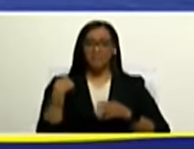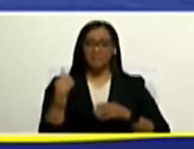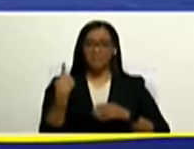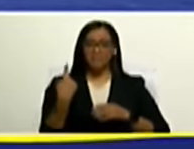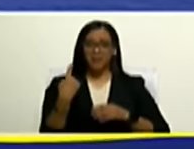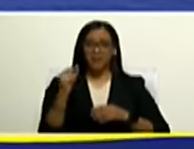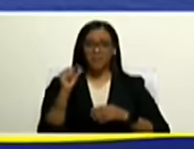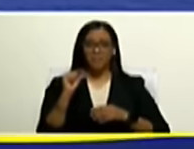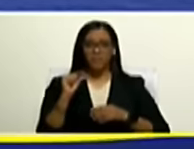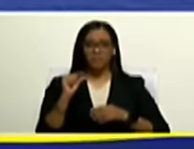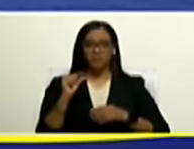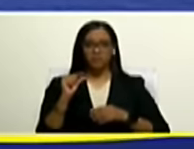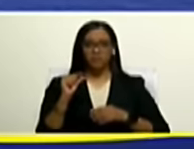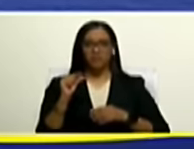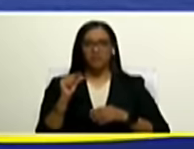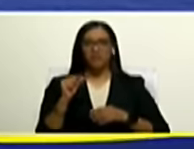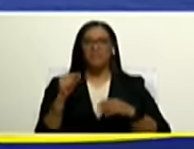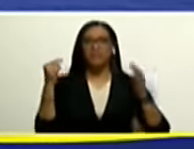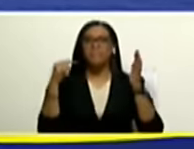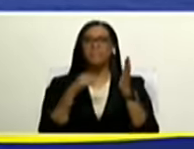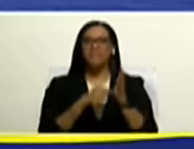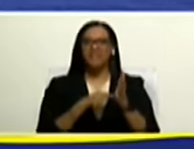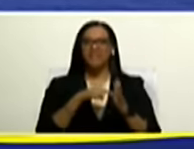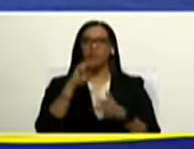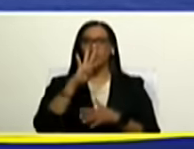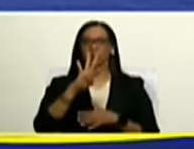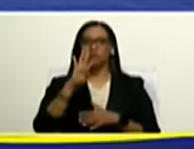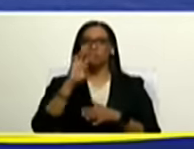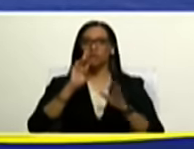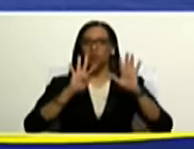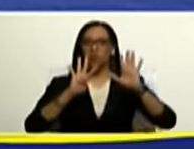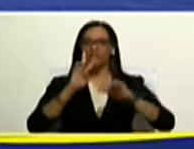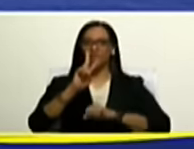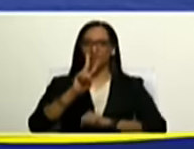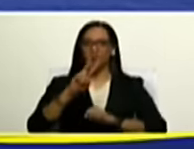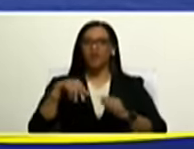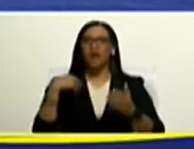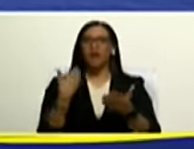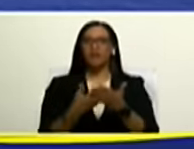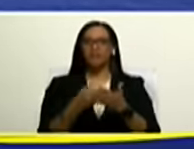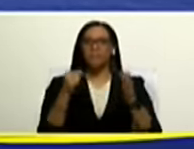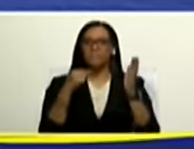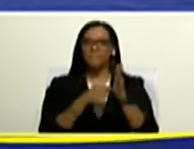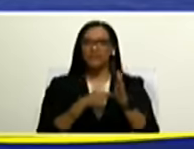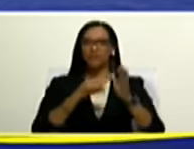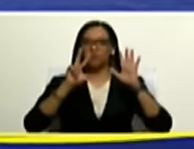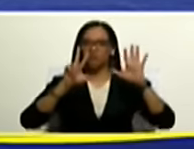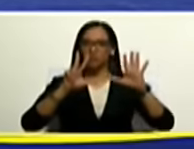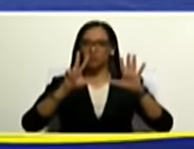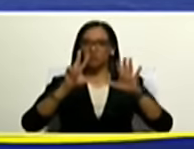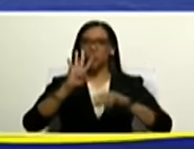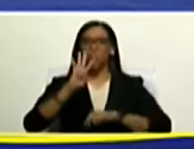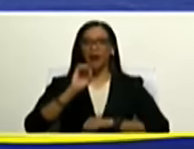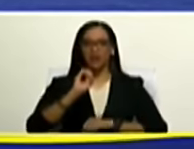momento va de 1492 a 1840.